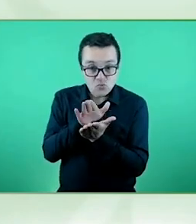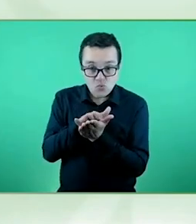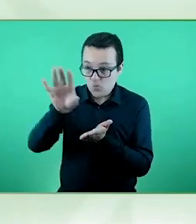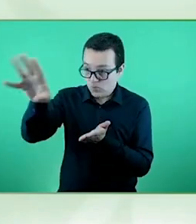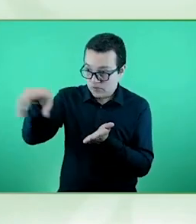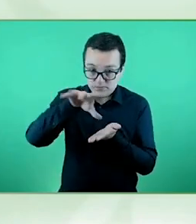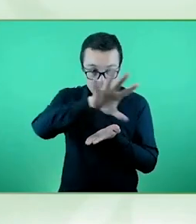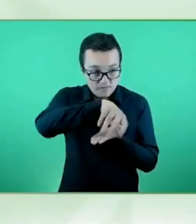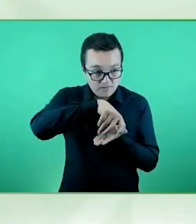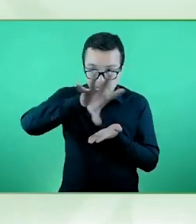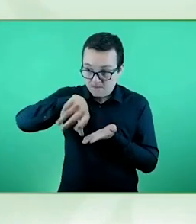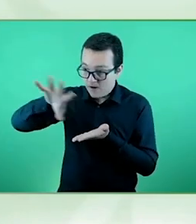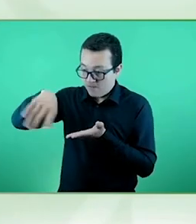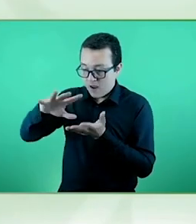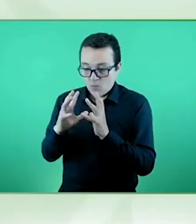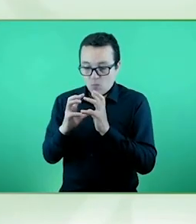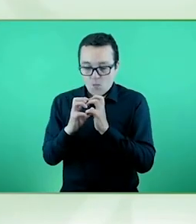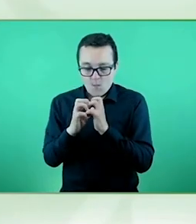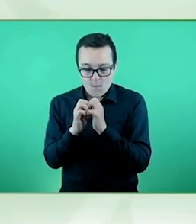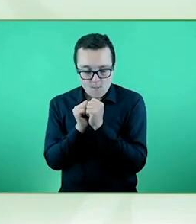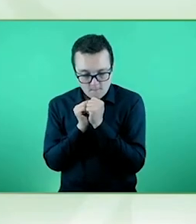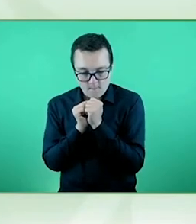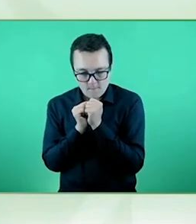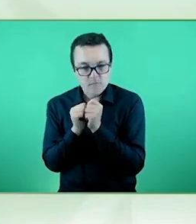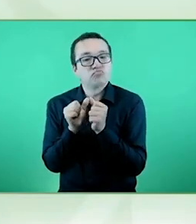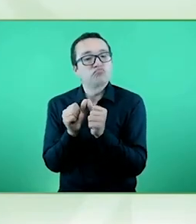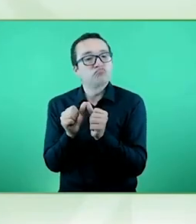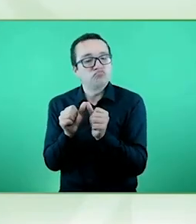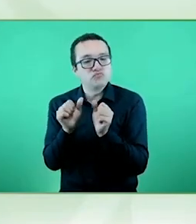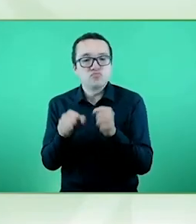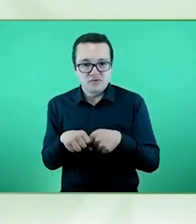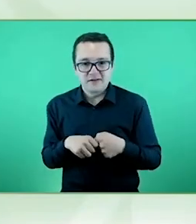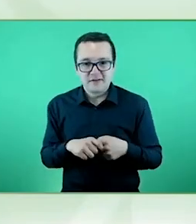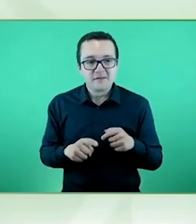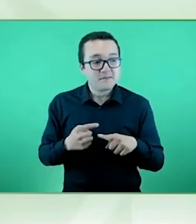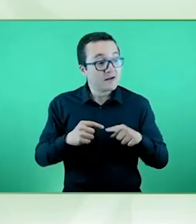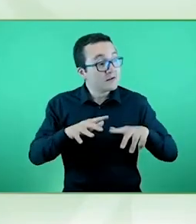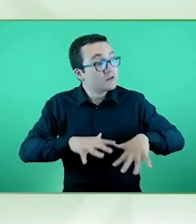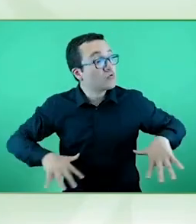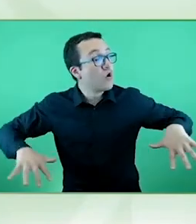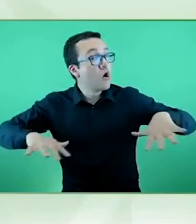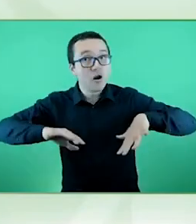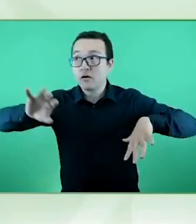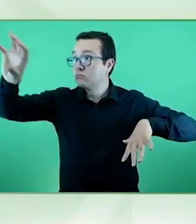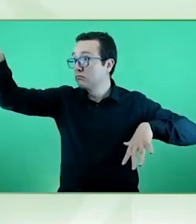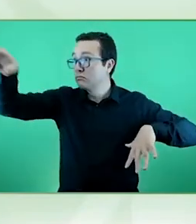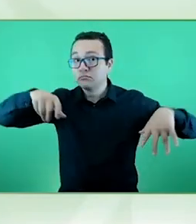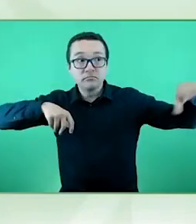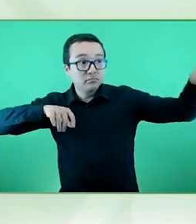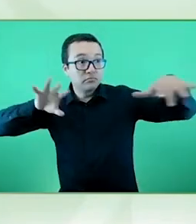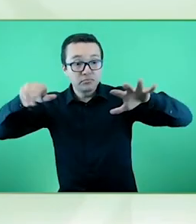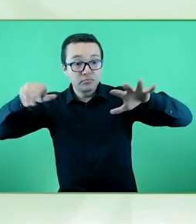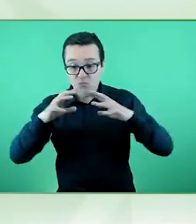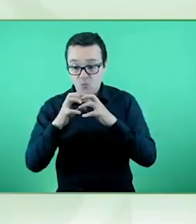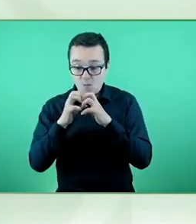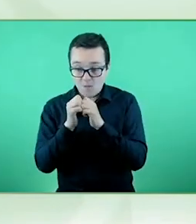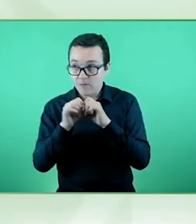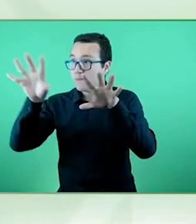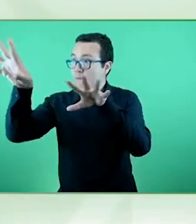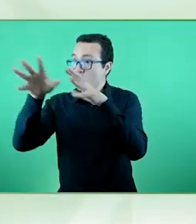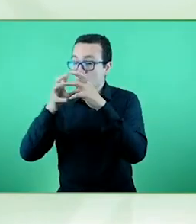que es propia de la zona también es deshidratada y puesta envasada y ofrecida para la